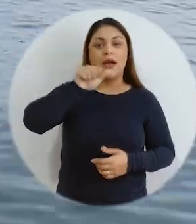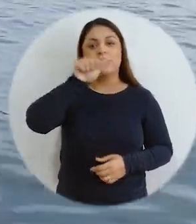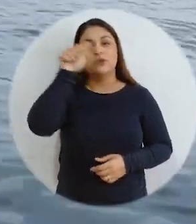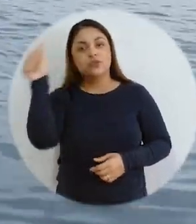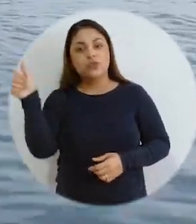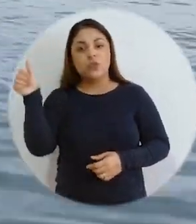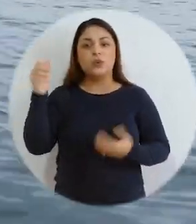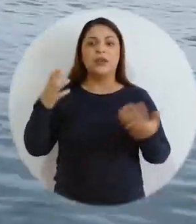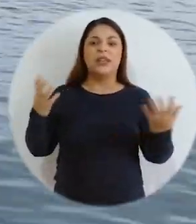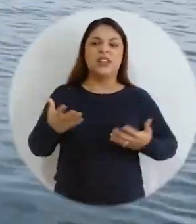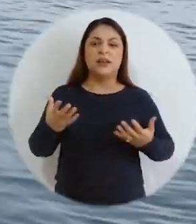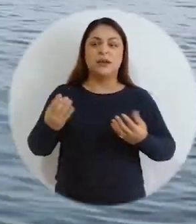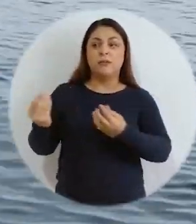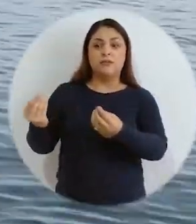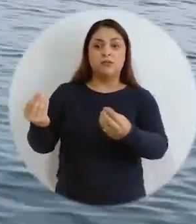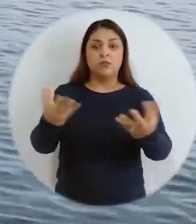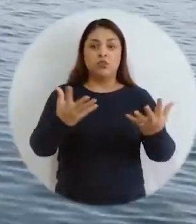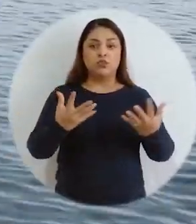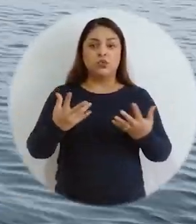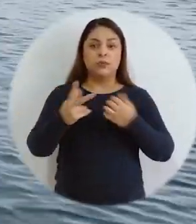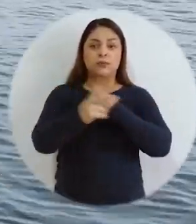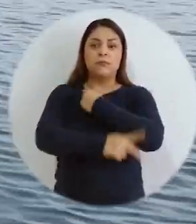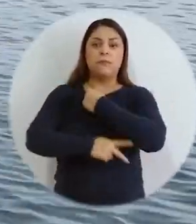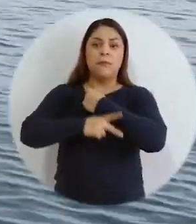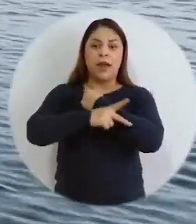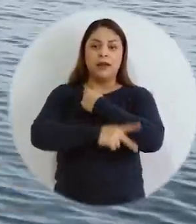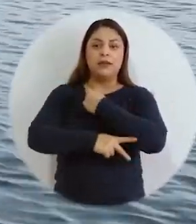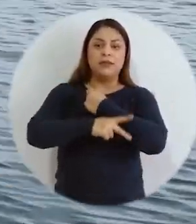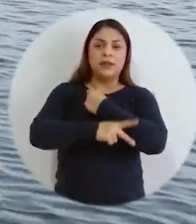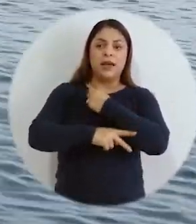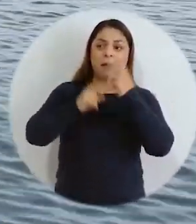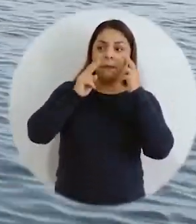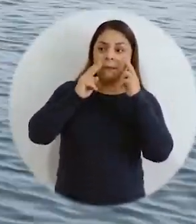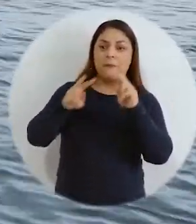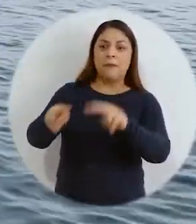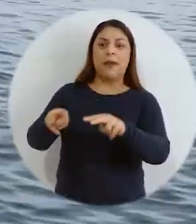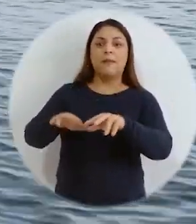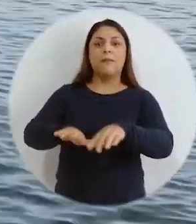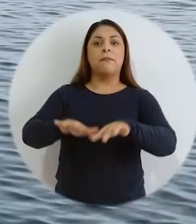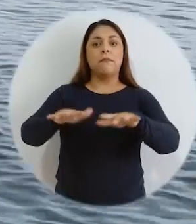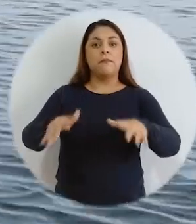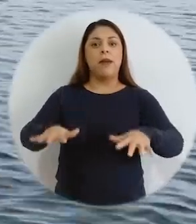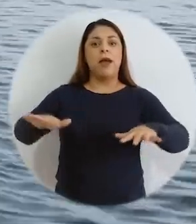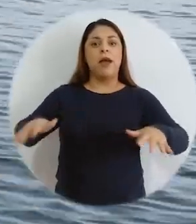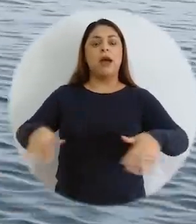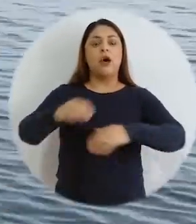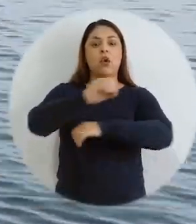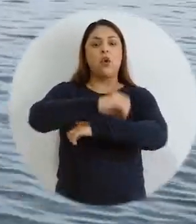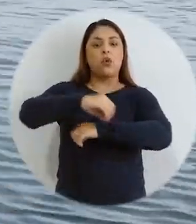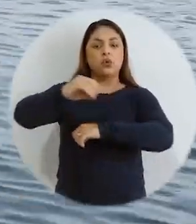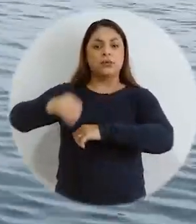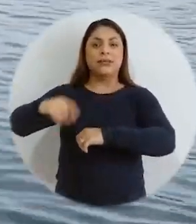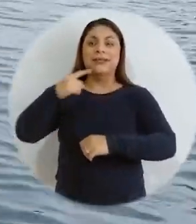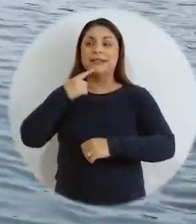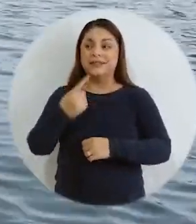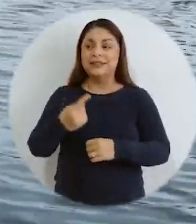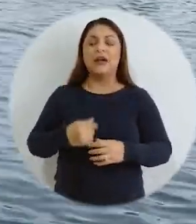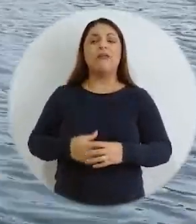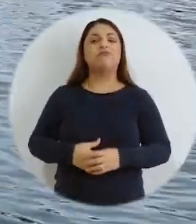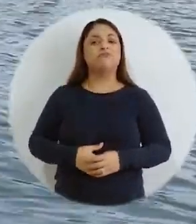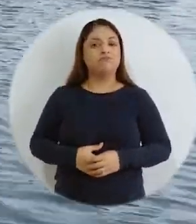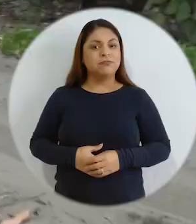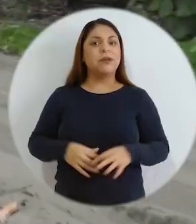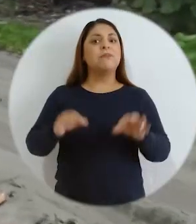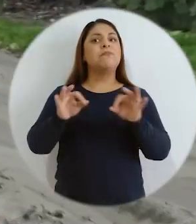¿verdad? Donde muchos países vuelven la mirada hacia los mares y el océano y dicen,